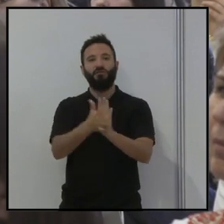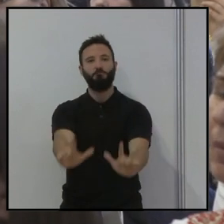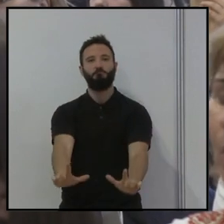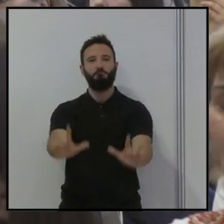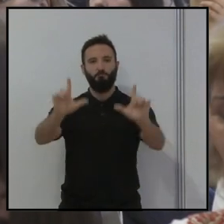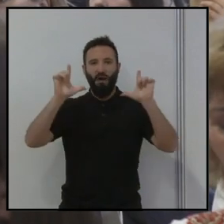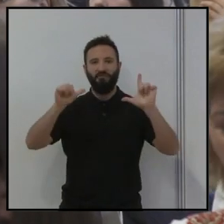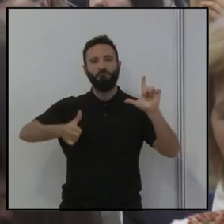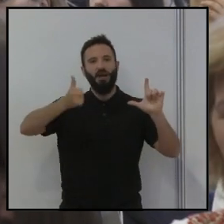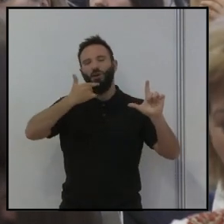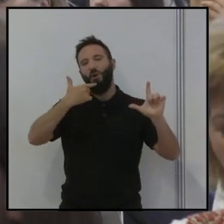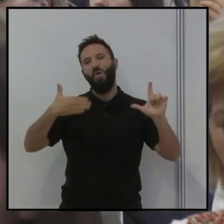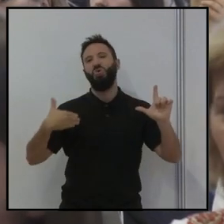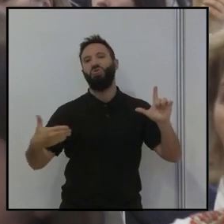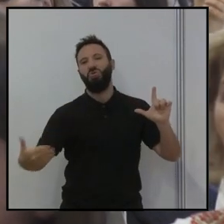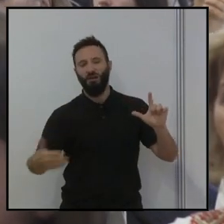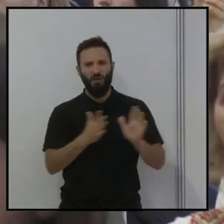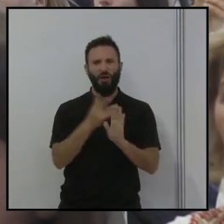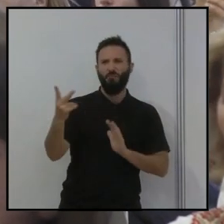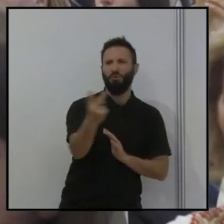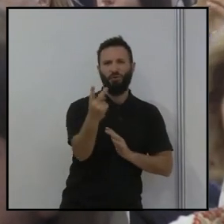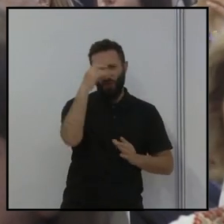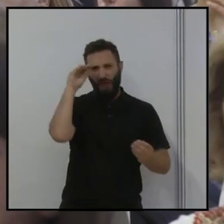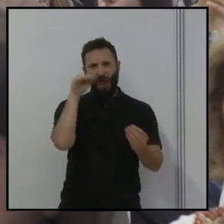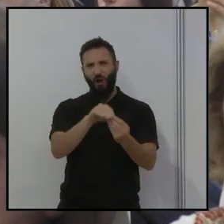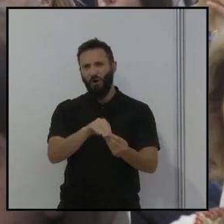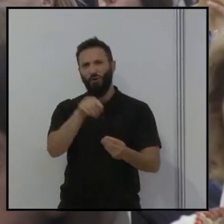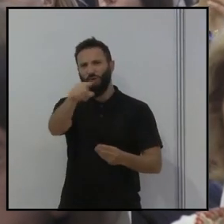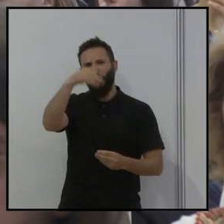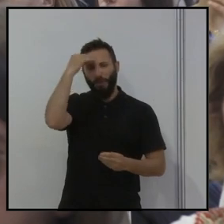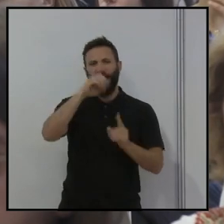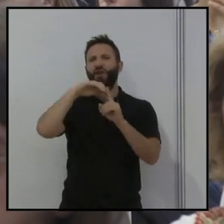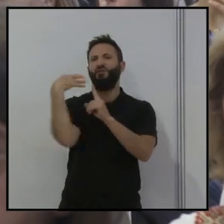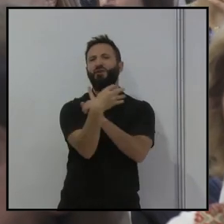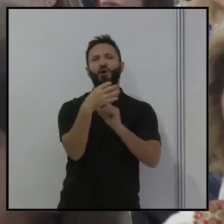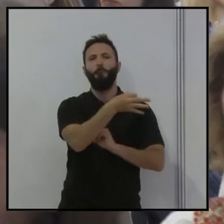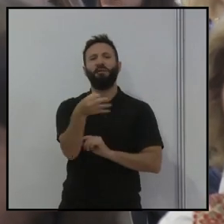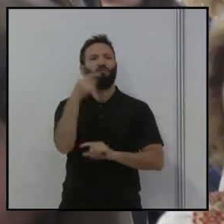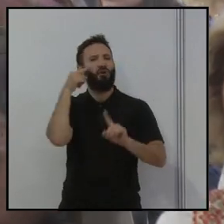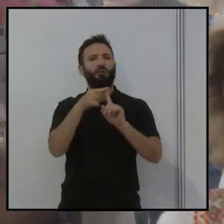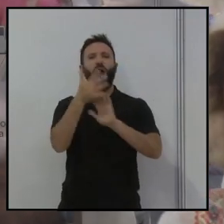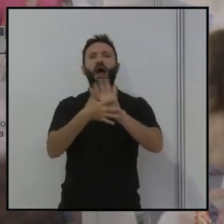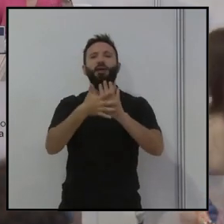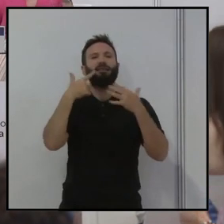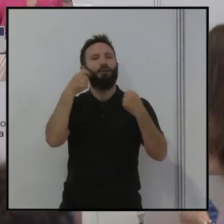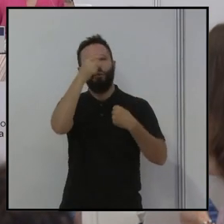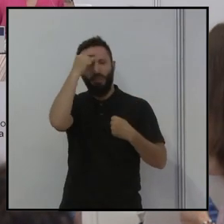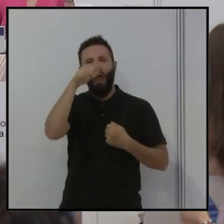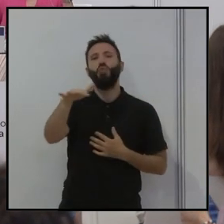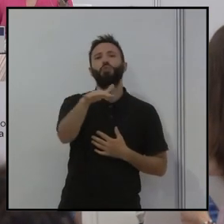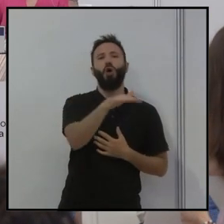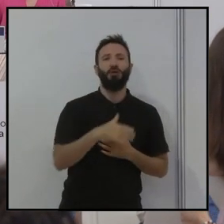se banaliza. ¿Vosotros estáis de acuerdo? ¿Qué foros creéis que son los adecuados para hablarlo? Ah,